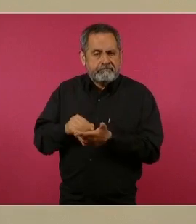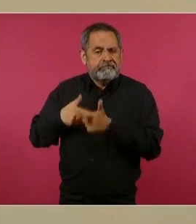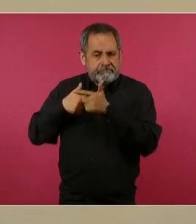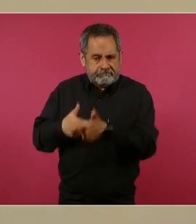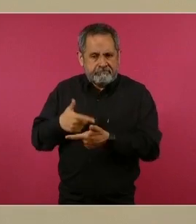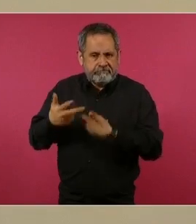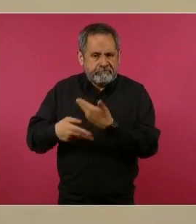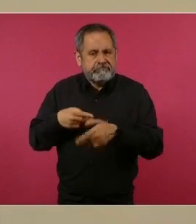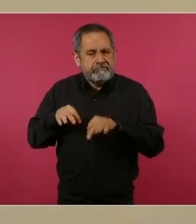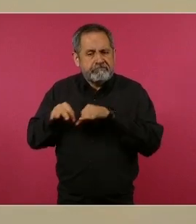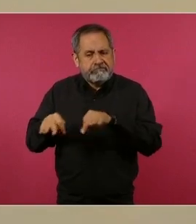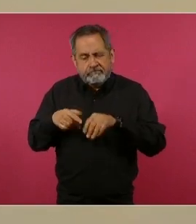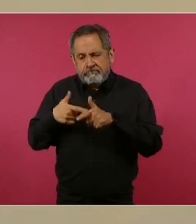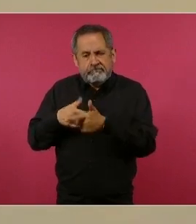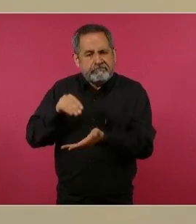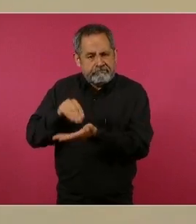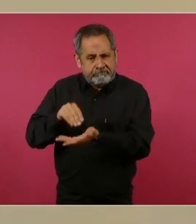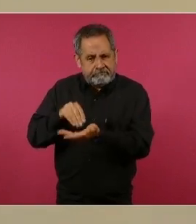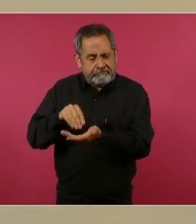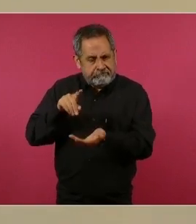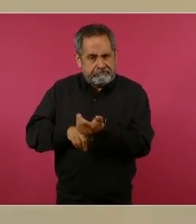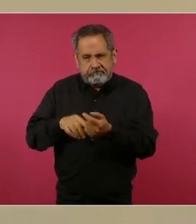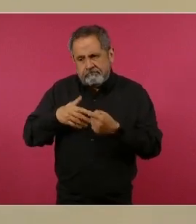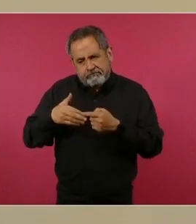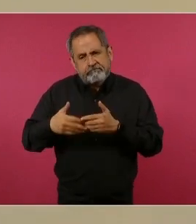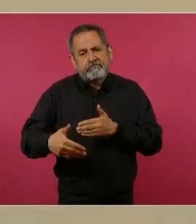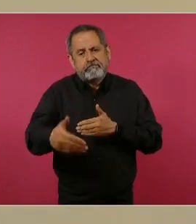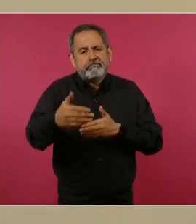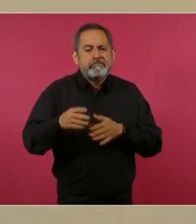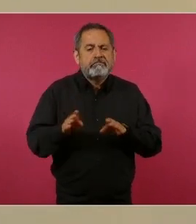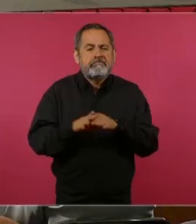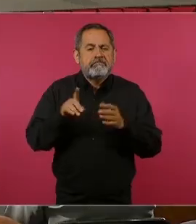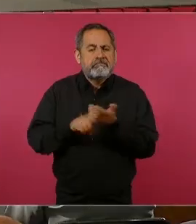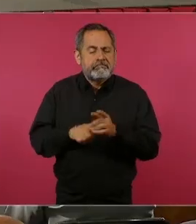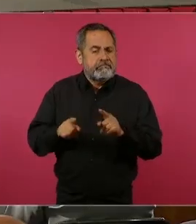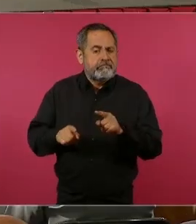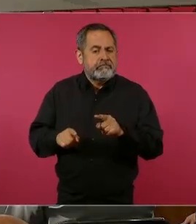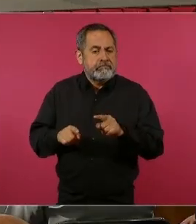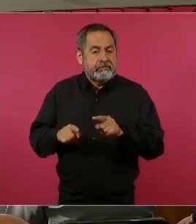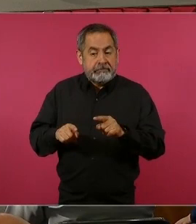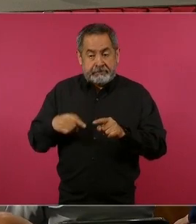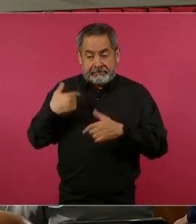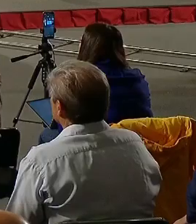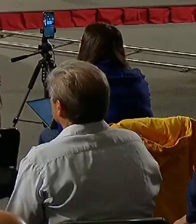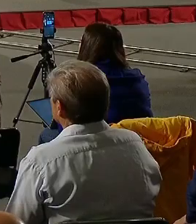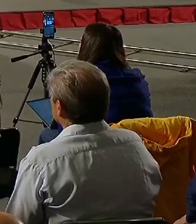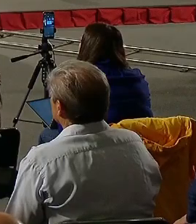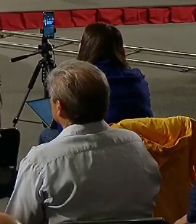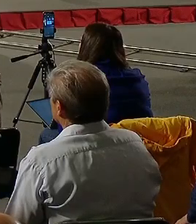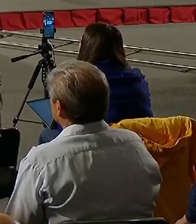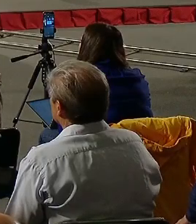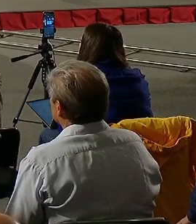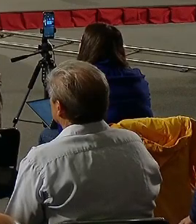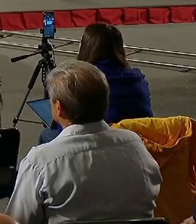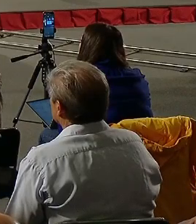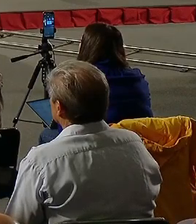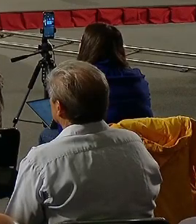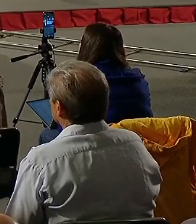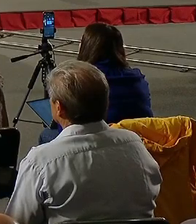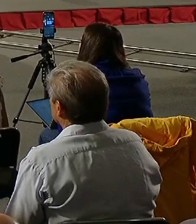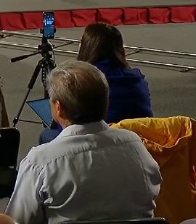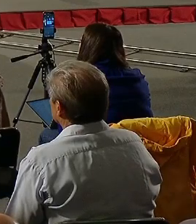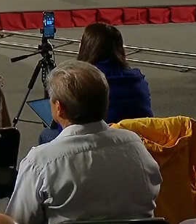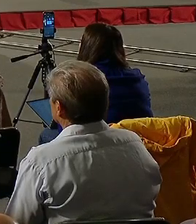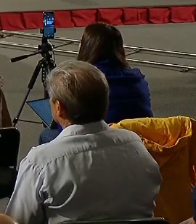trabajando, digamos, en todo lo que es el llamado verano, que son donde tenemos los mayores requerimientos de energía,